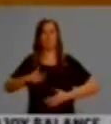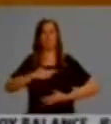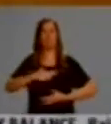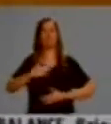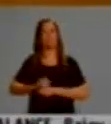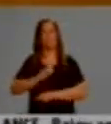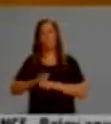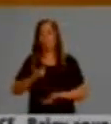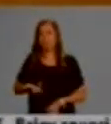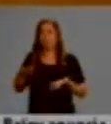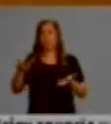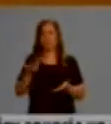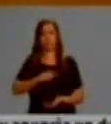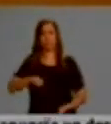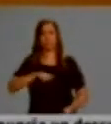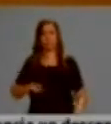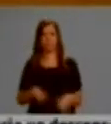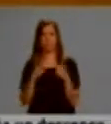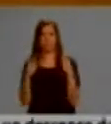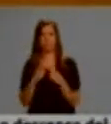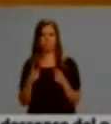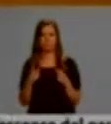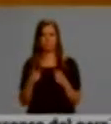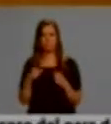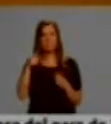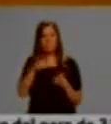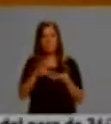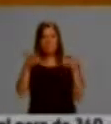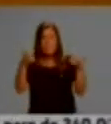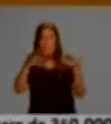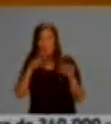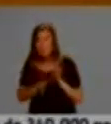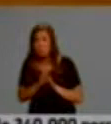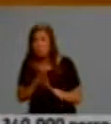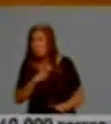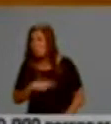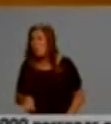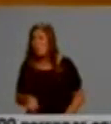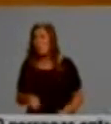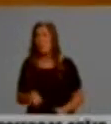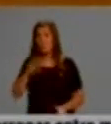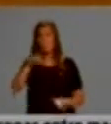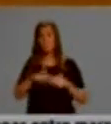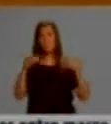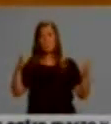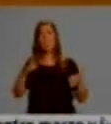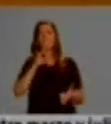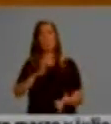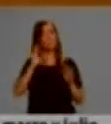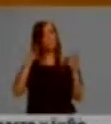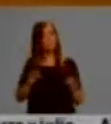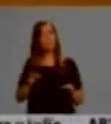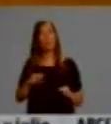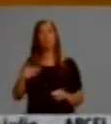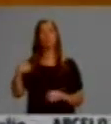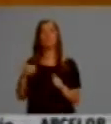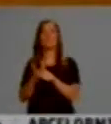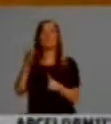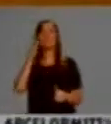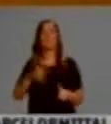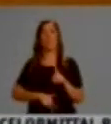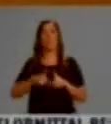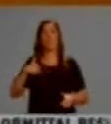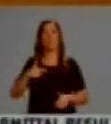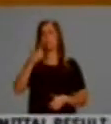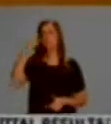y trabajo al servicio de los españoles. ¿Quién mantendría esa frase hoy aquí, en esta Cámara? Si su secretaria general